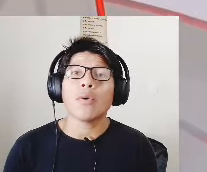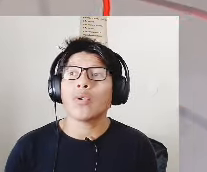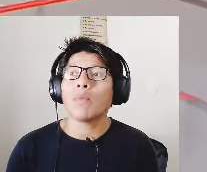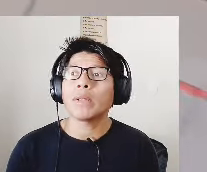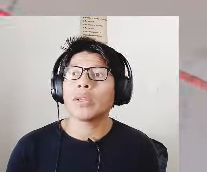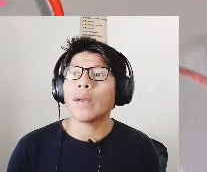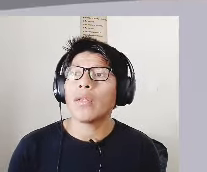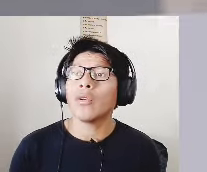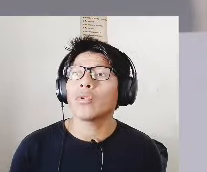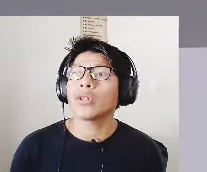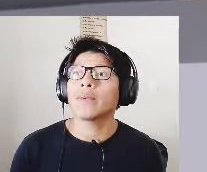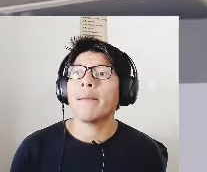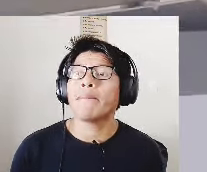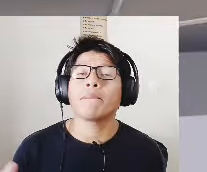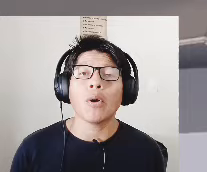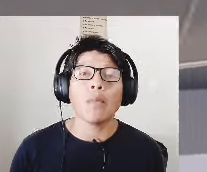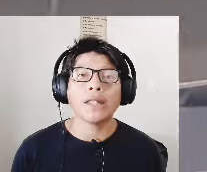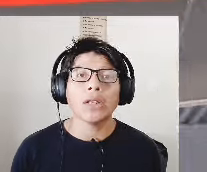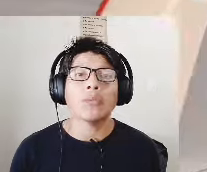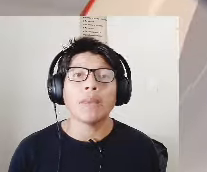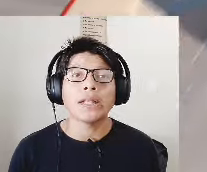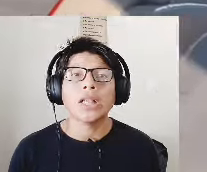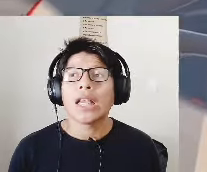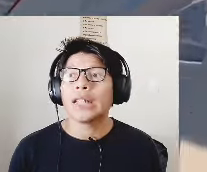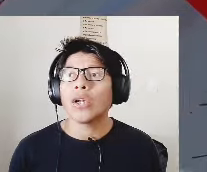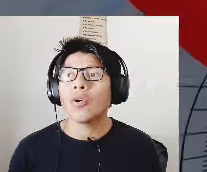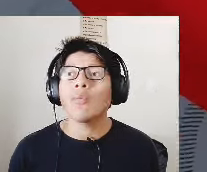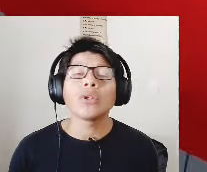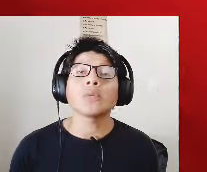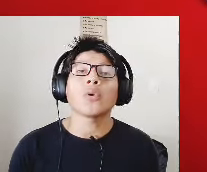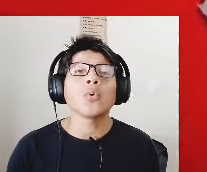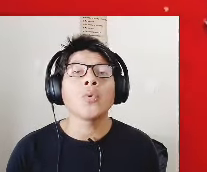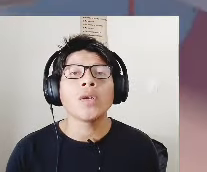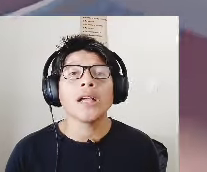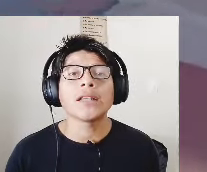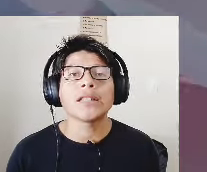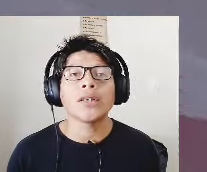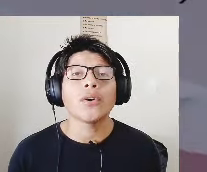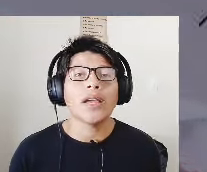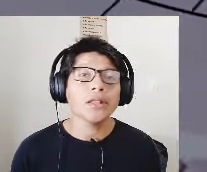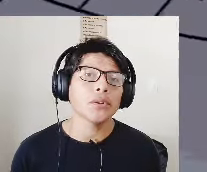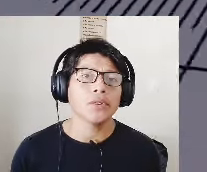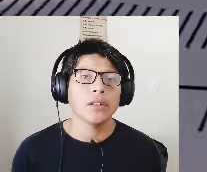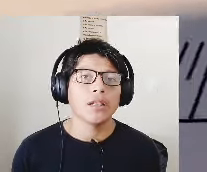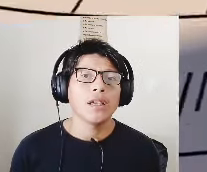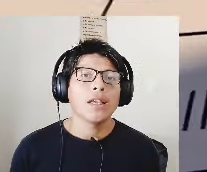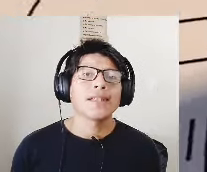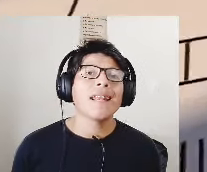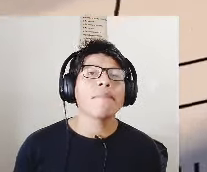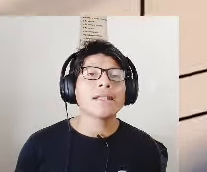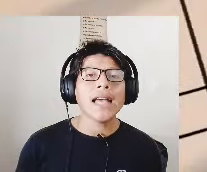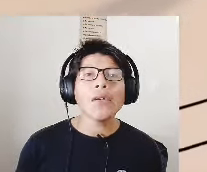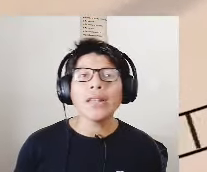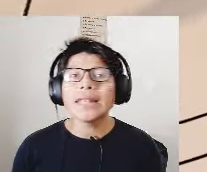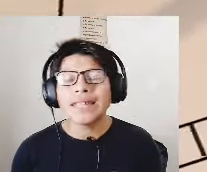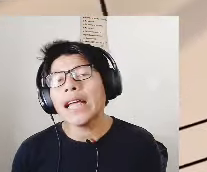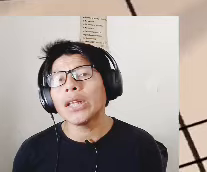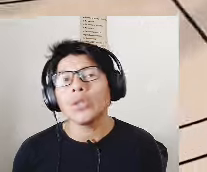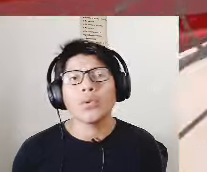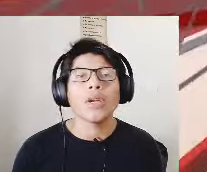votan por López Obrador nos va a convertir en un país del comunismo. Nunca llegó eso. Se la